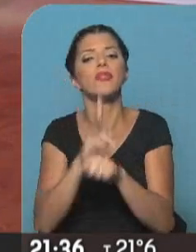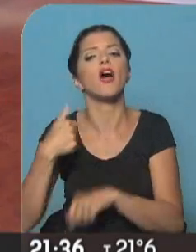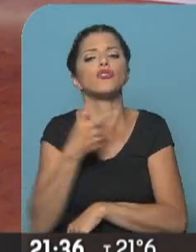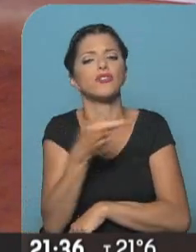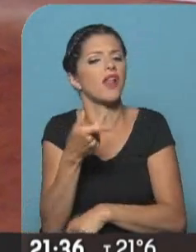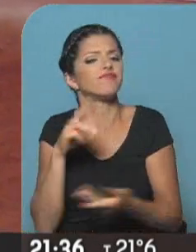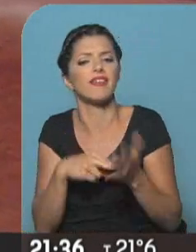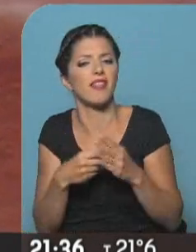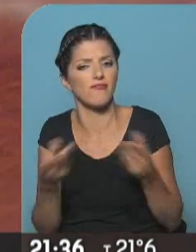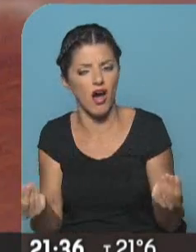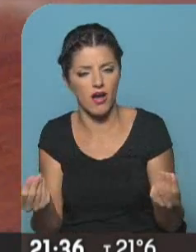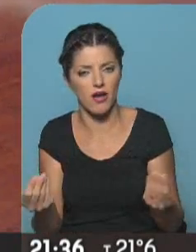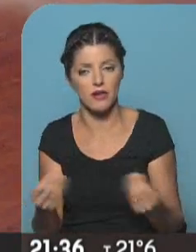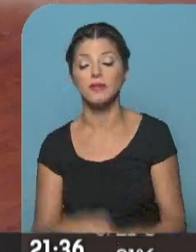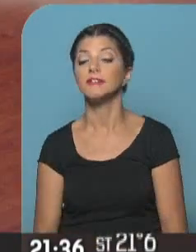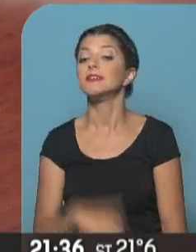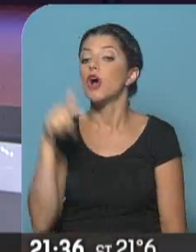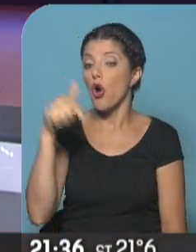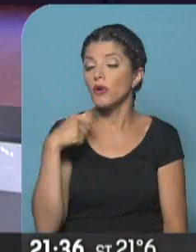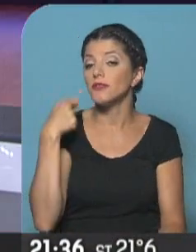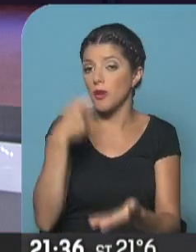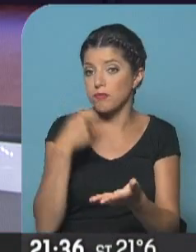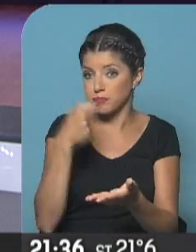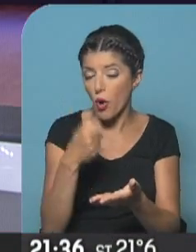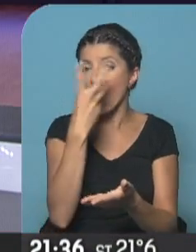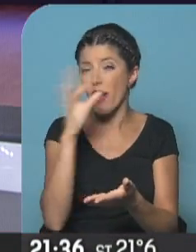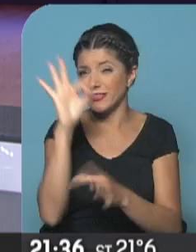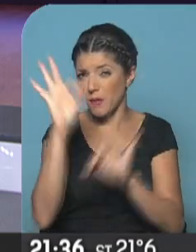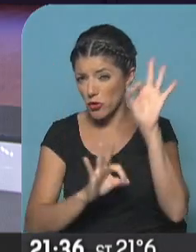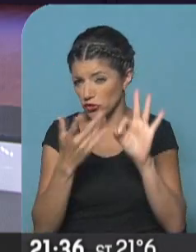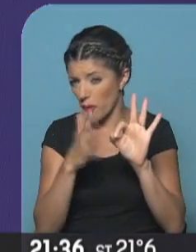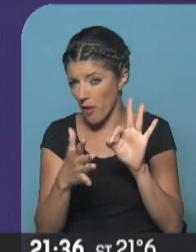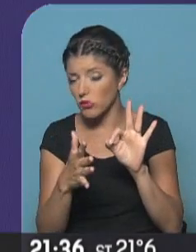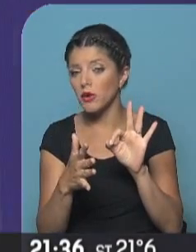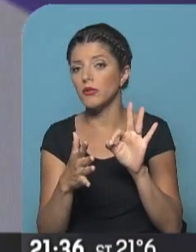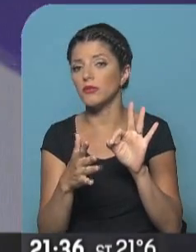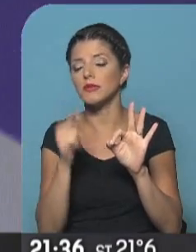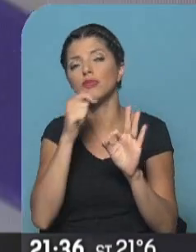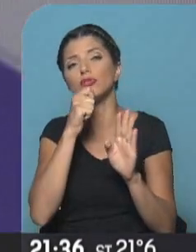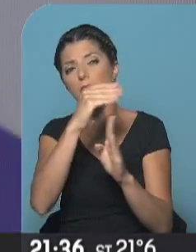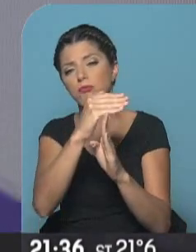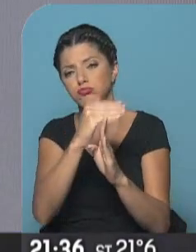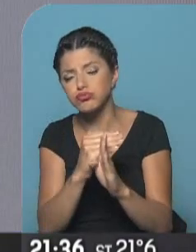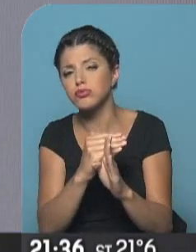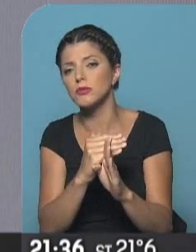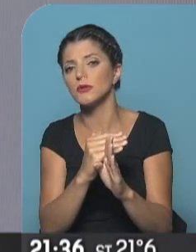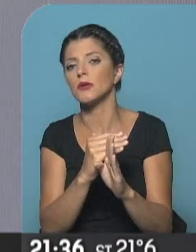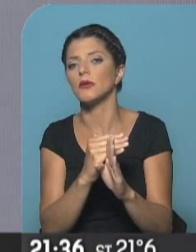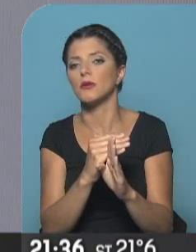hoy estamos entre aportes y contribuciones alrededor de un 40%. Esto vendría con una reducción